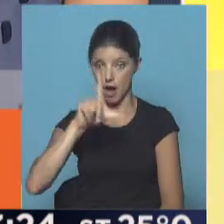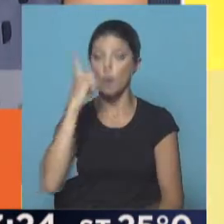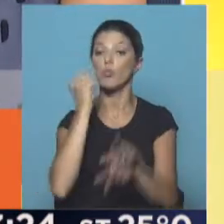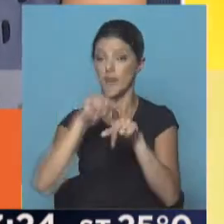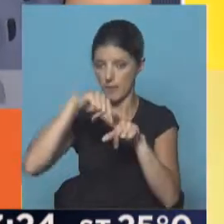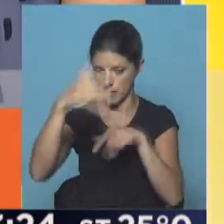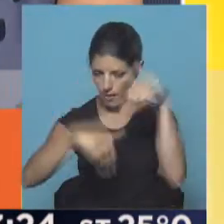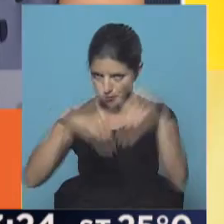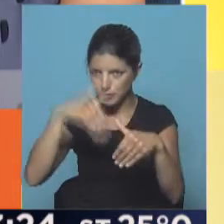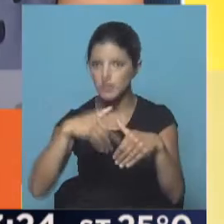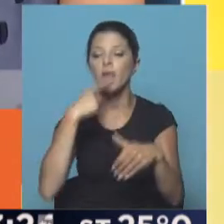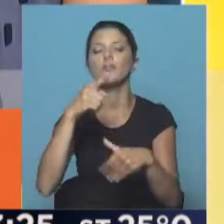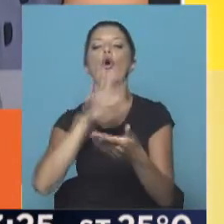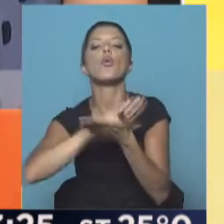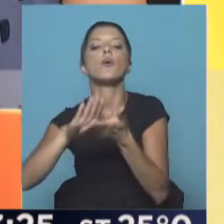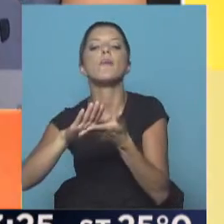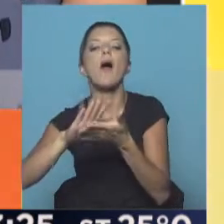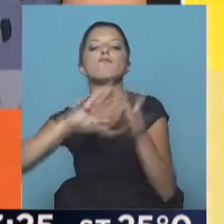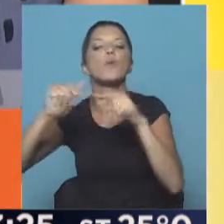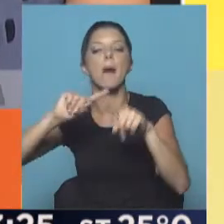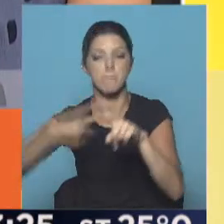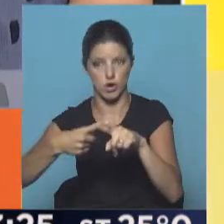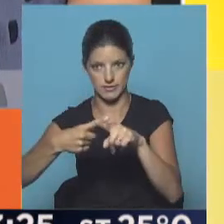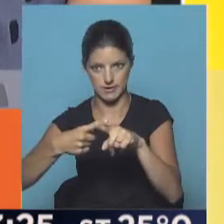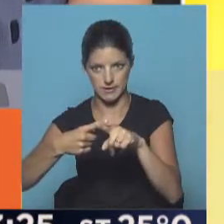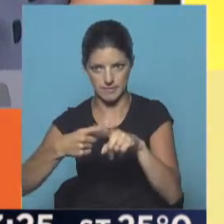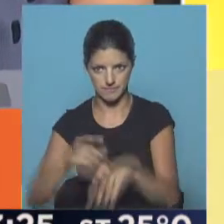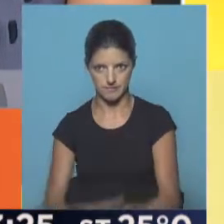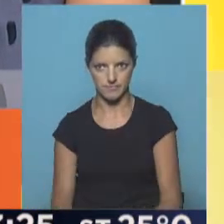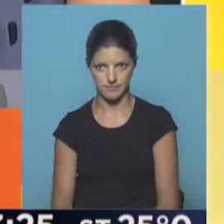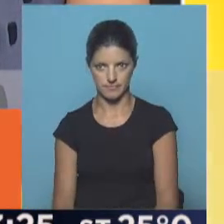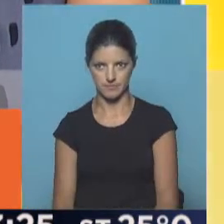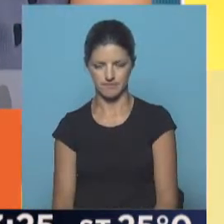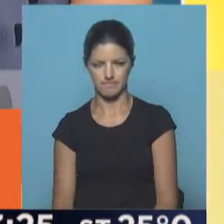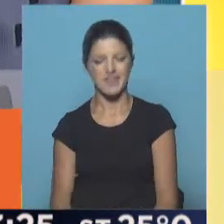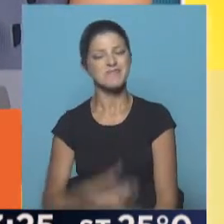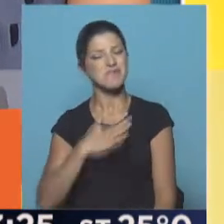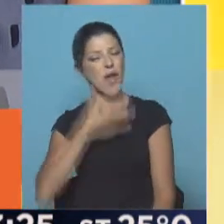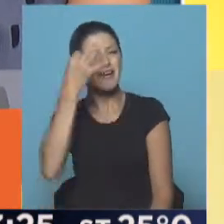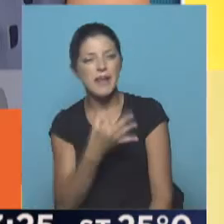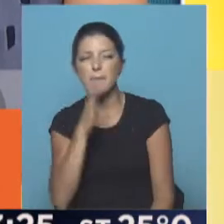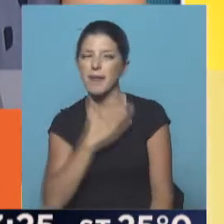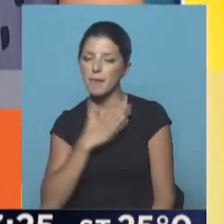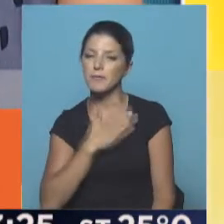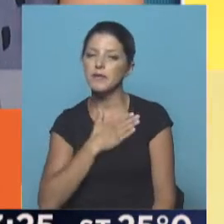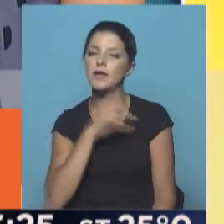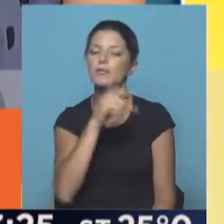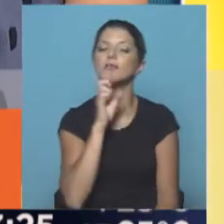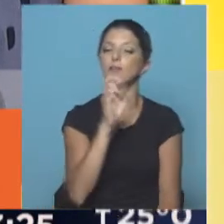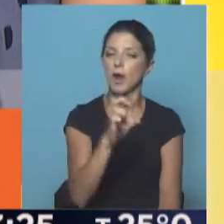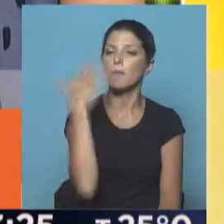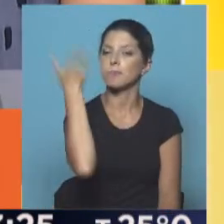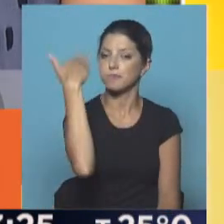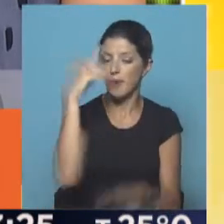nuevo orden político". En realidad Trump no me parece que es tan sofisticado en su discurso político